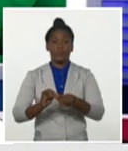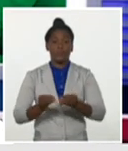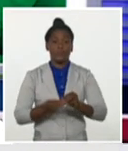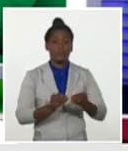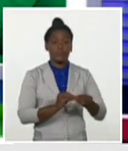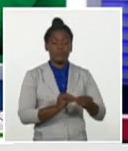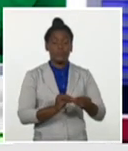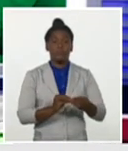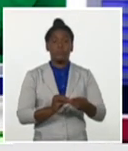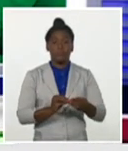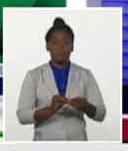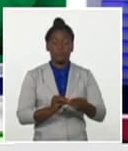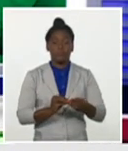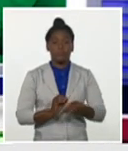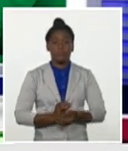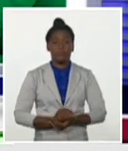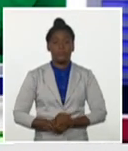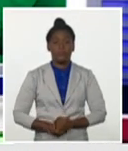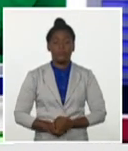en el gráfico.